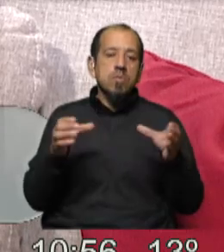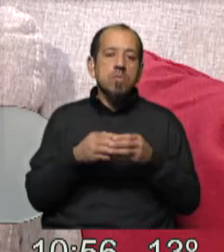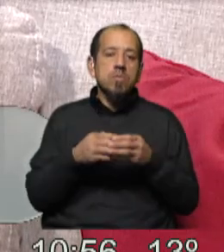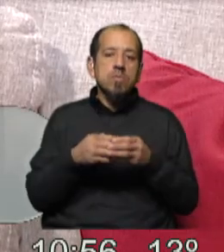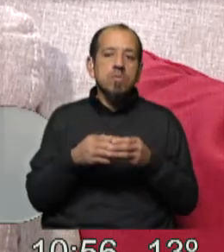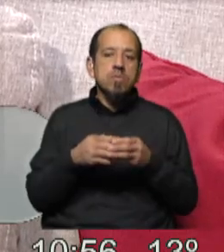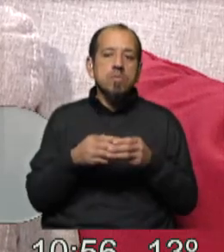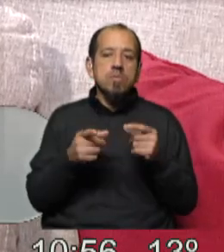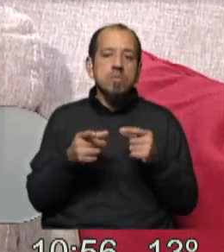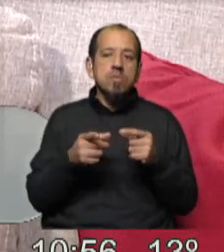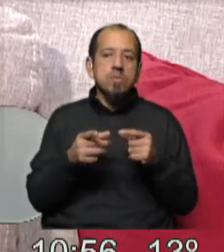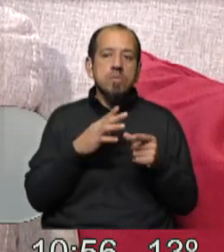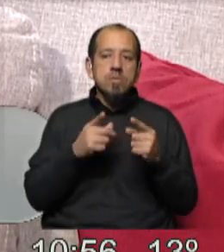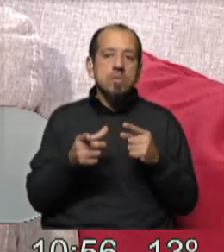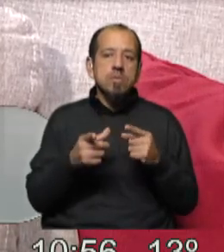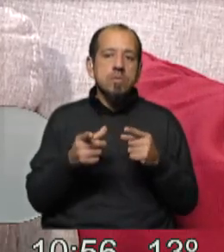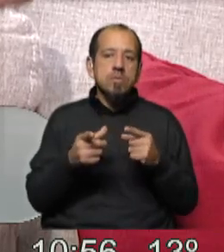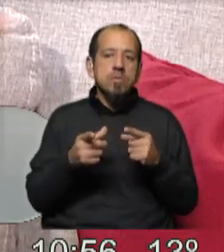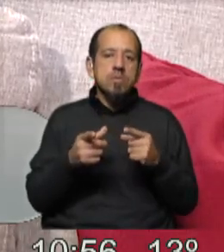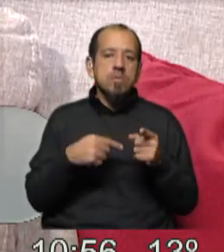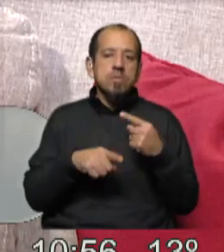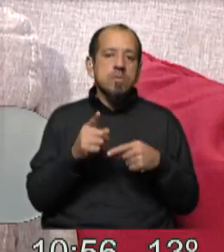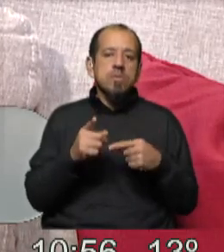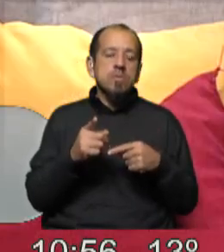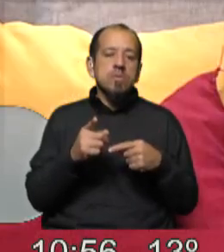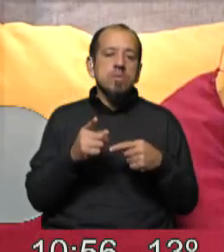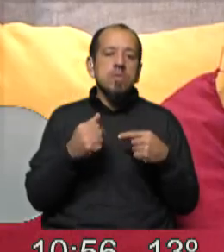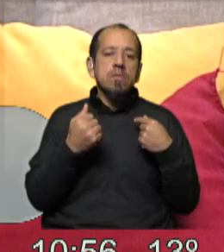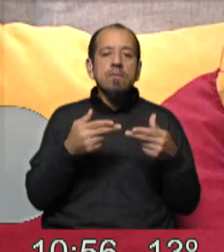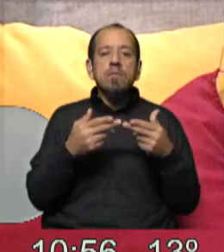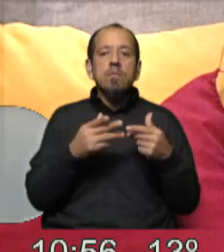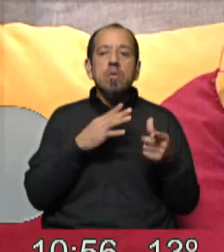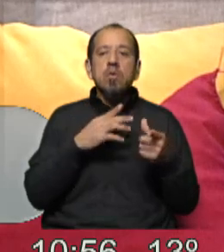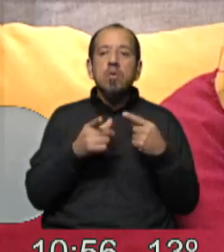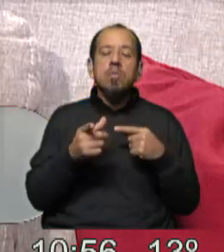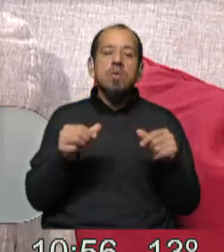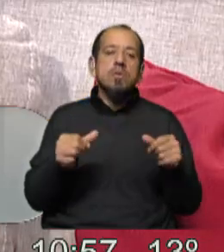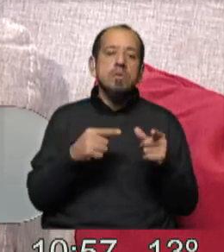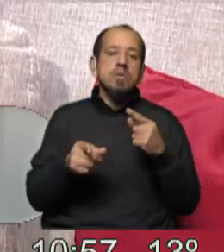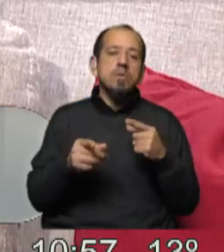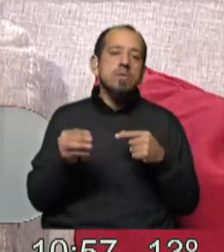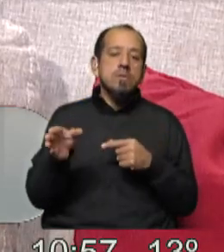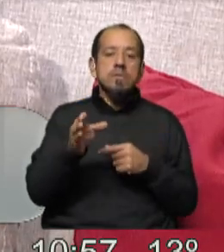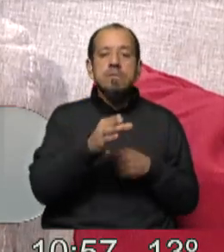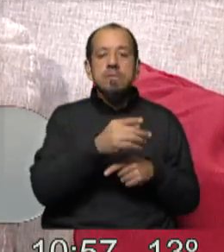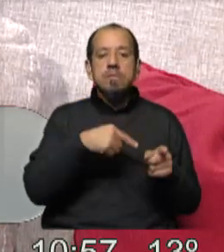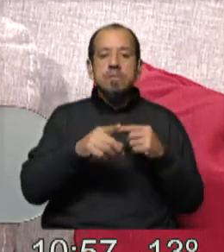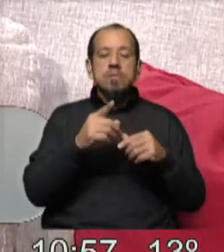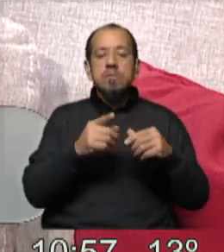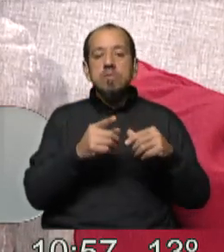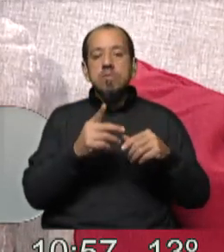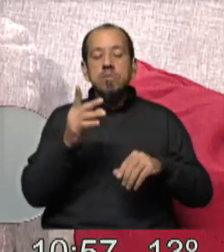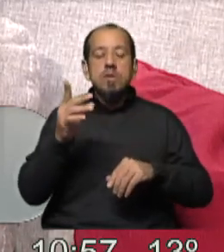sea, también es como un cuadro de fútbol. También tenés que saber cómo guiarlos, cómo ser el líder de ese